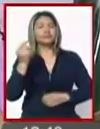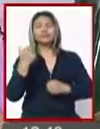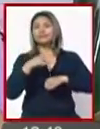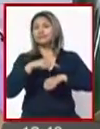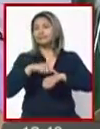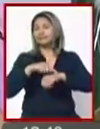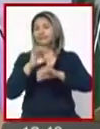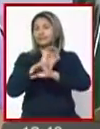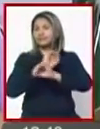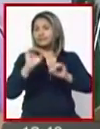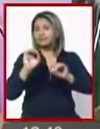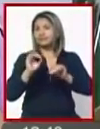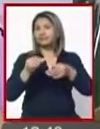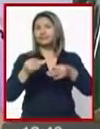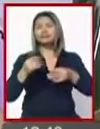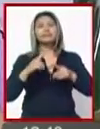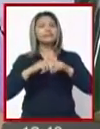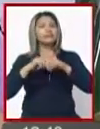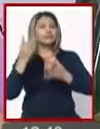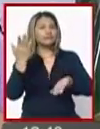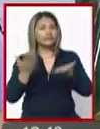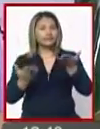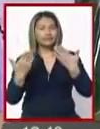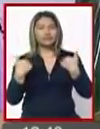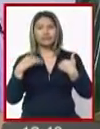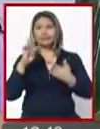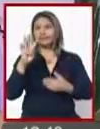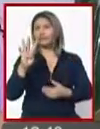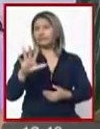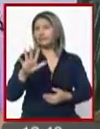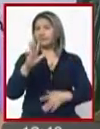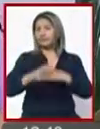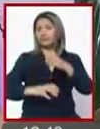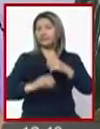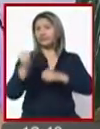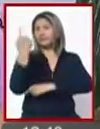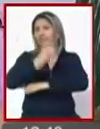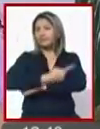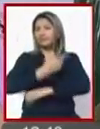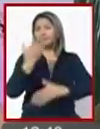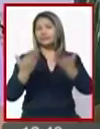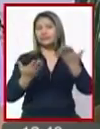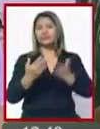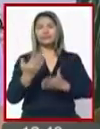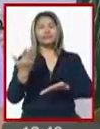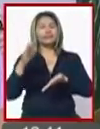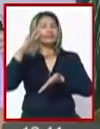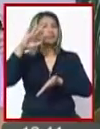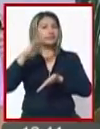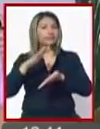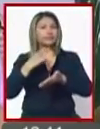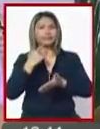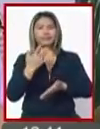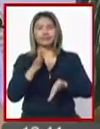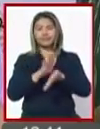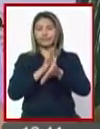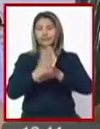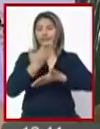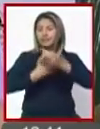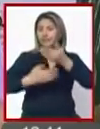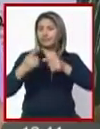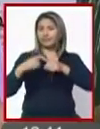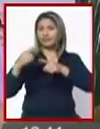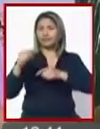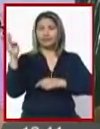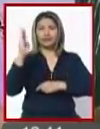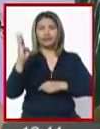plazo establecido, sin embargo calculamos que va a ser unos 45 días, Esperemos que sea menos. Estamos haciendo las gestiones con nuestra